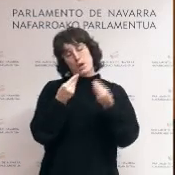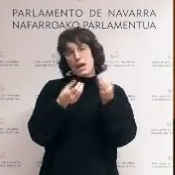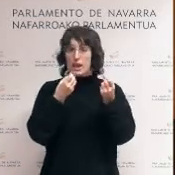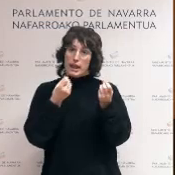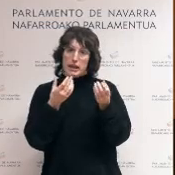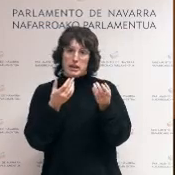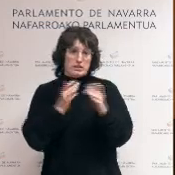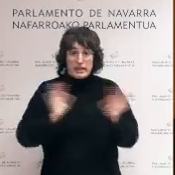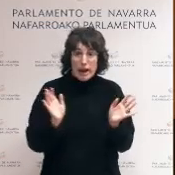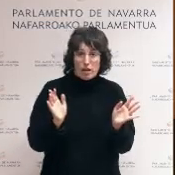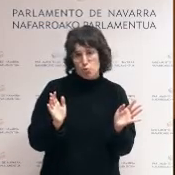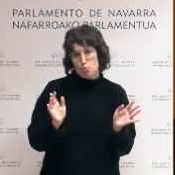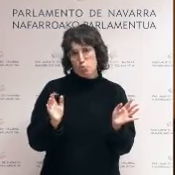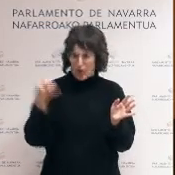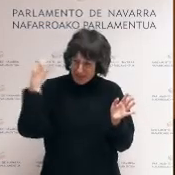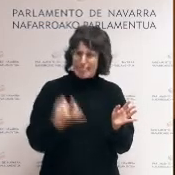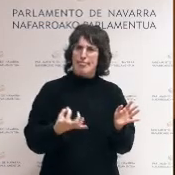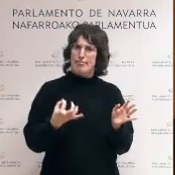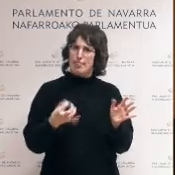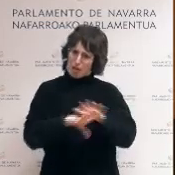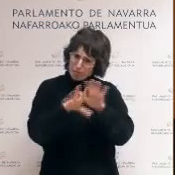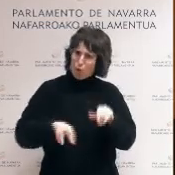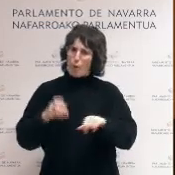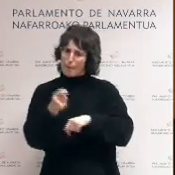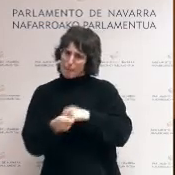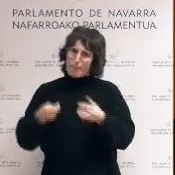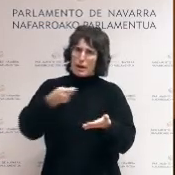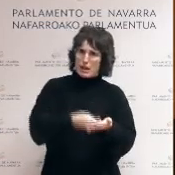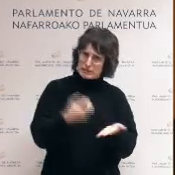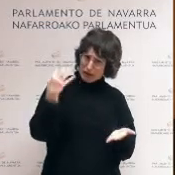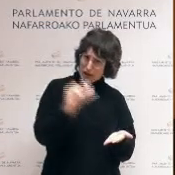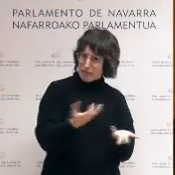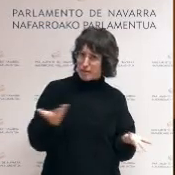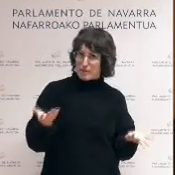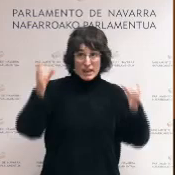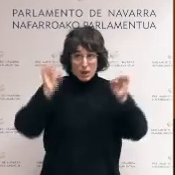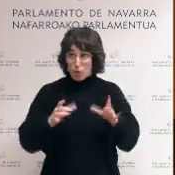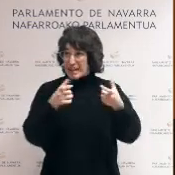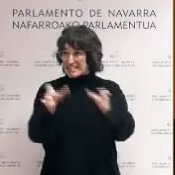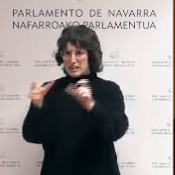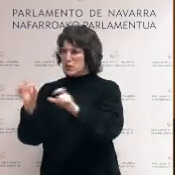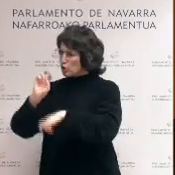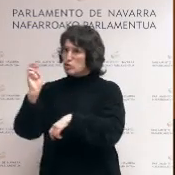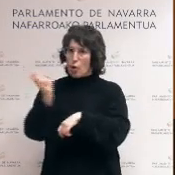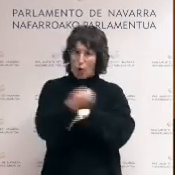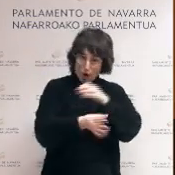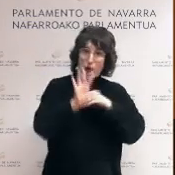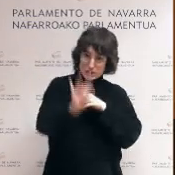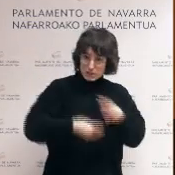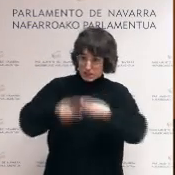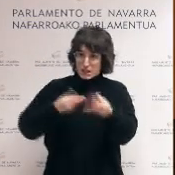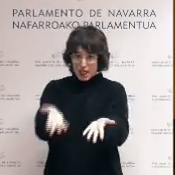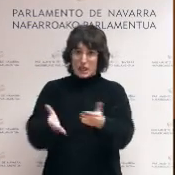que valorizarlo como hacen otros sectores, que no se pide nada más que lo que hacen otros sectores. Hay que